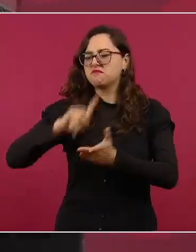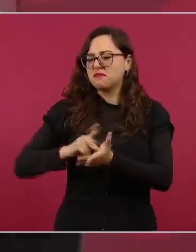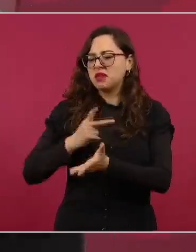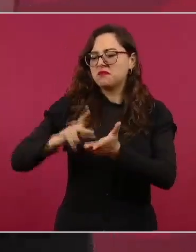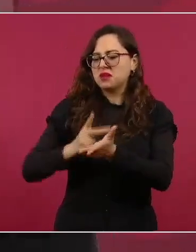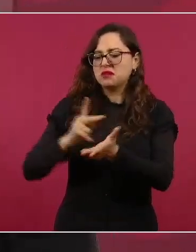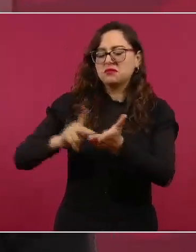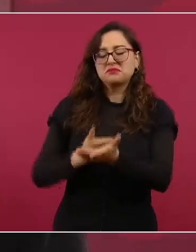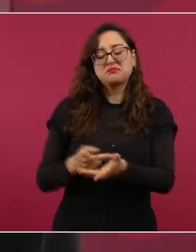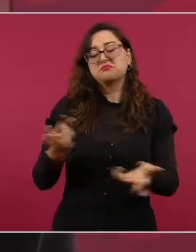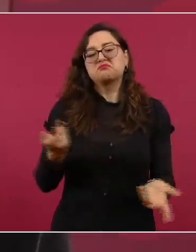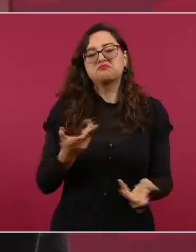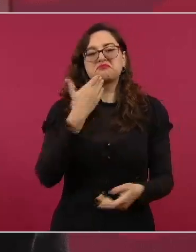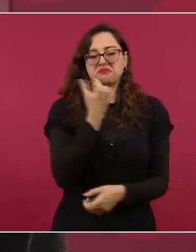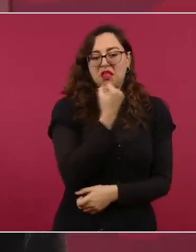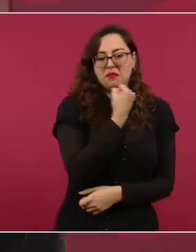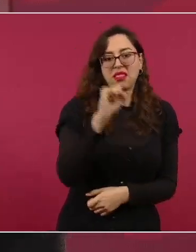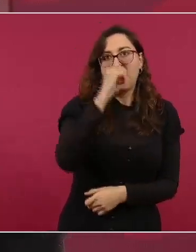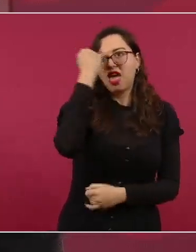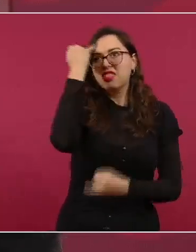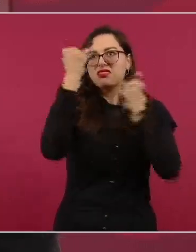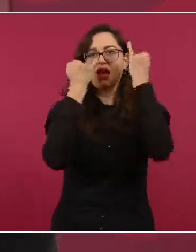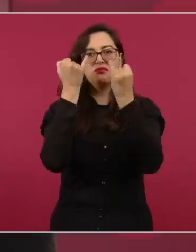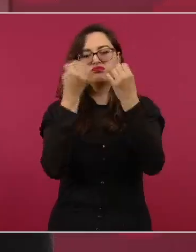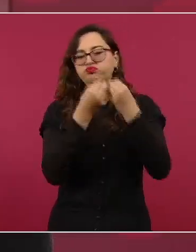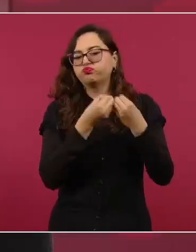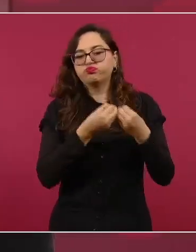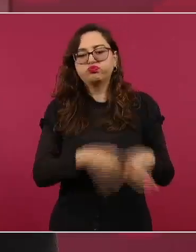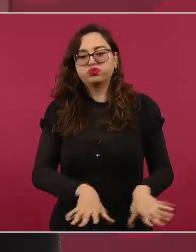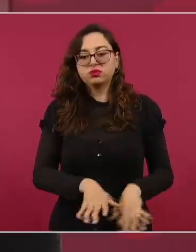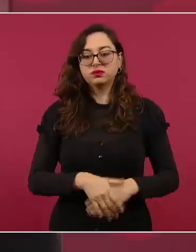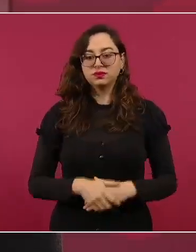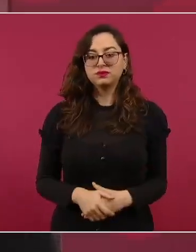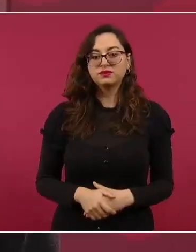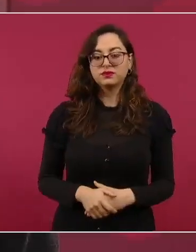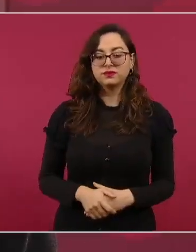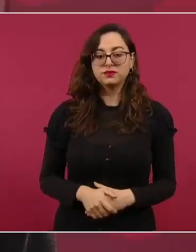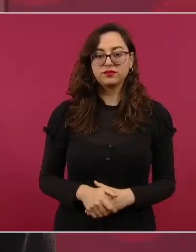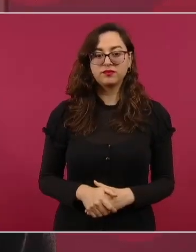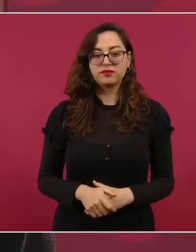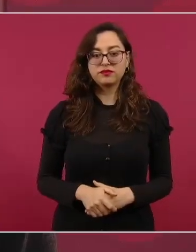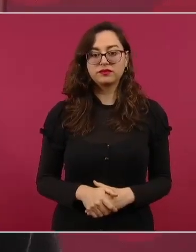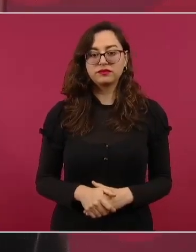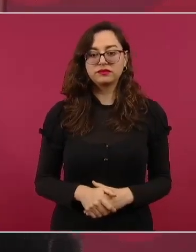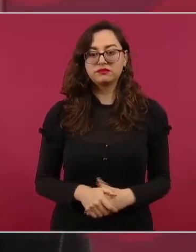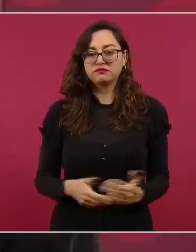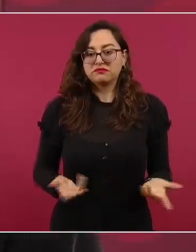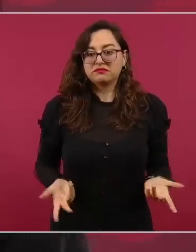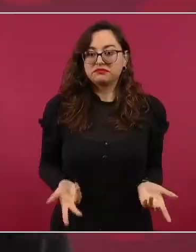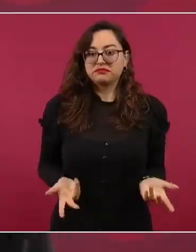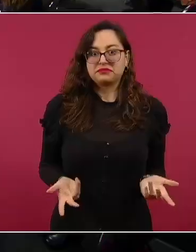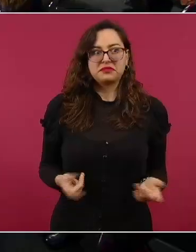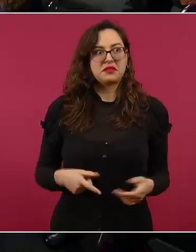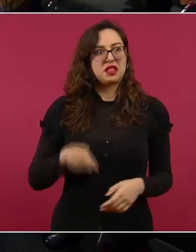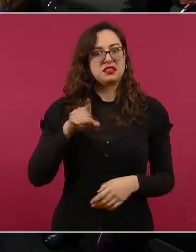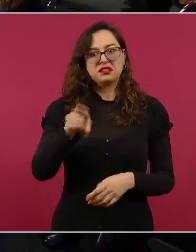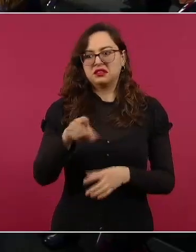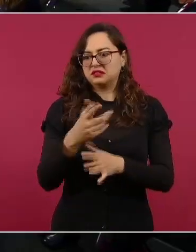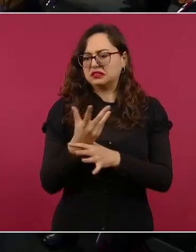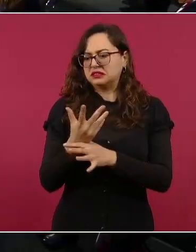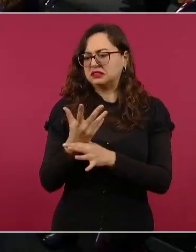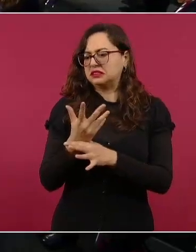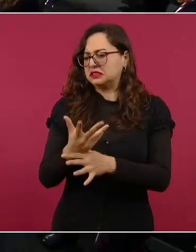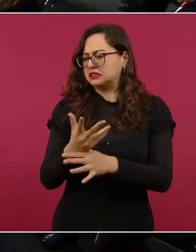al venir al periódico, una estela